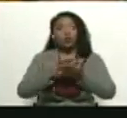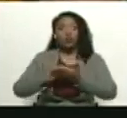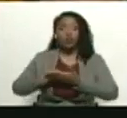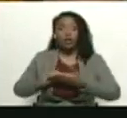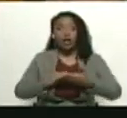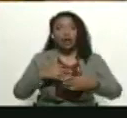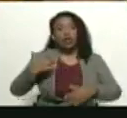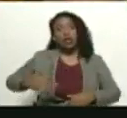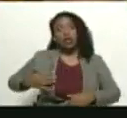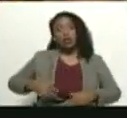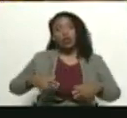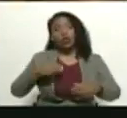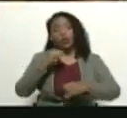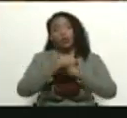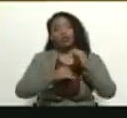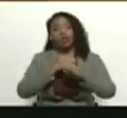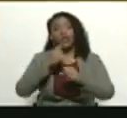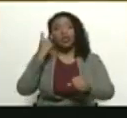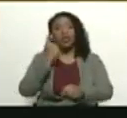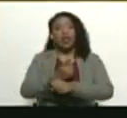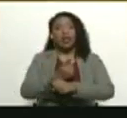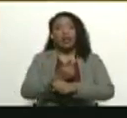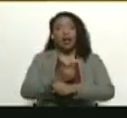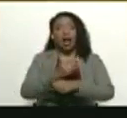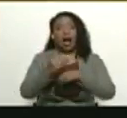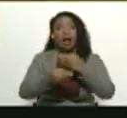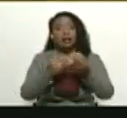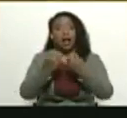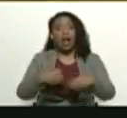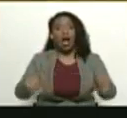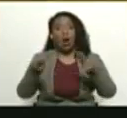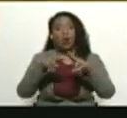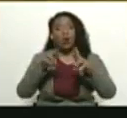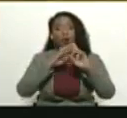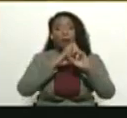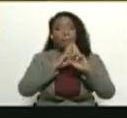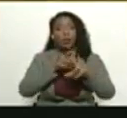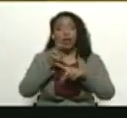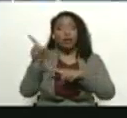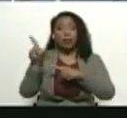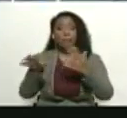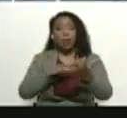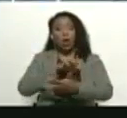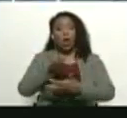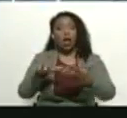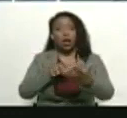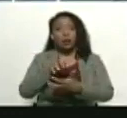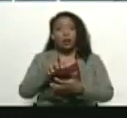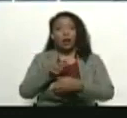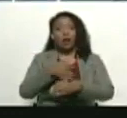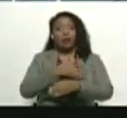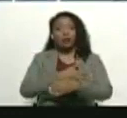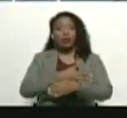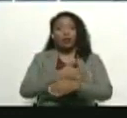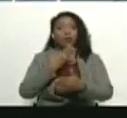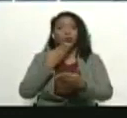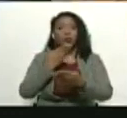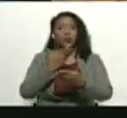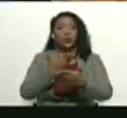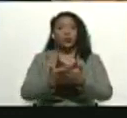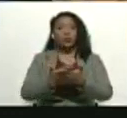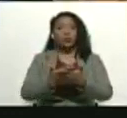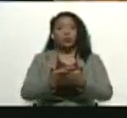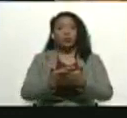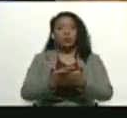derecho internacional que deberían hace rato de Naciones Unidas haberle dado respuesta a esta problemática ante la solicitud de